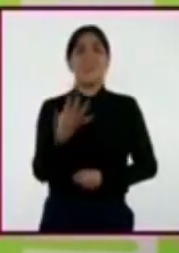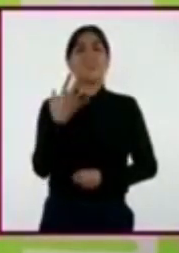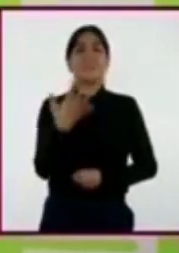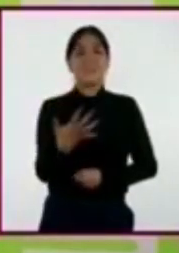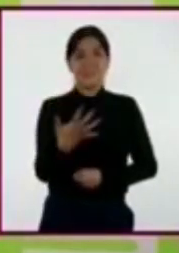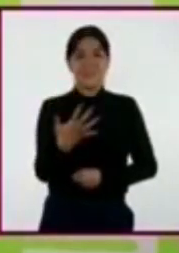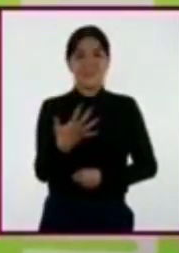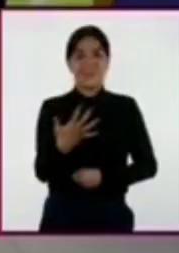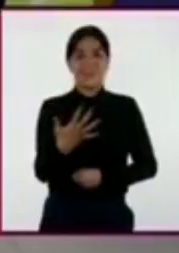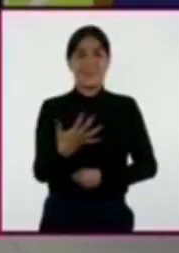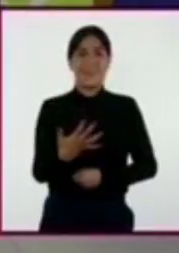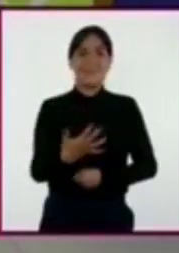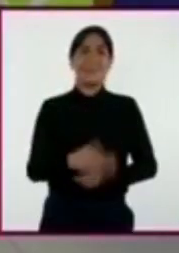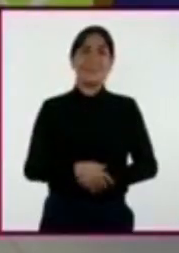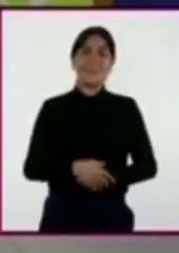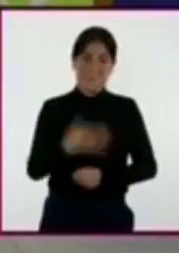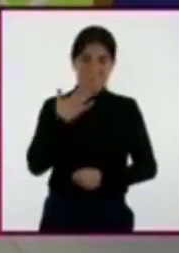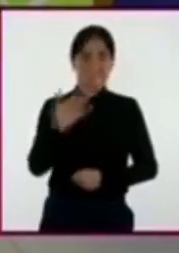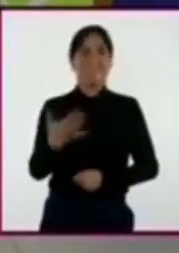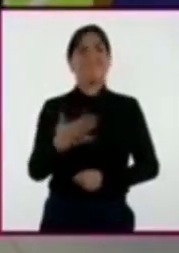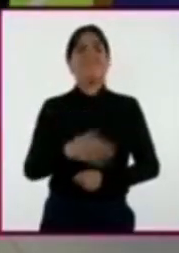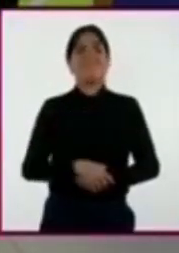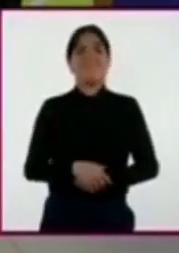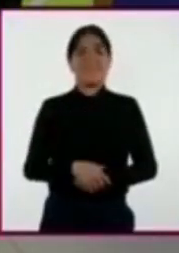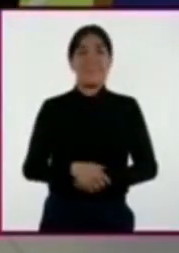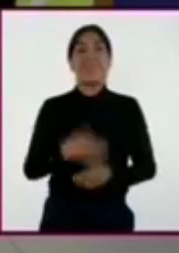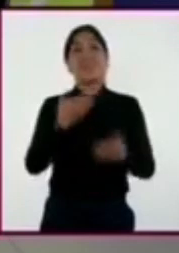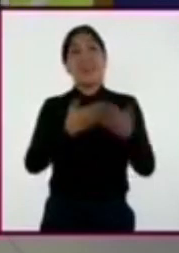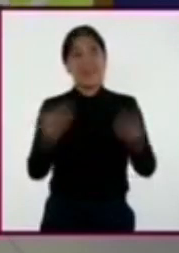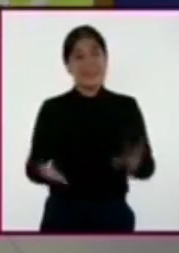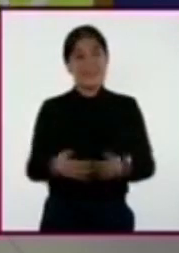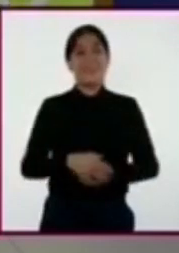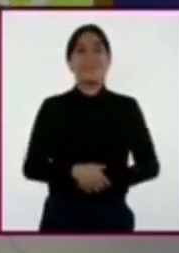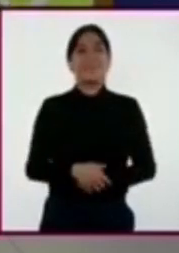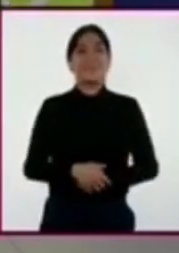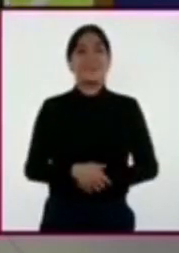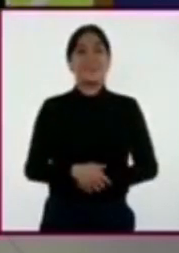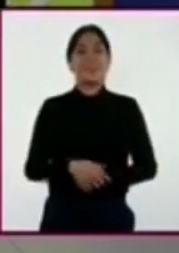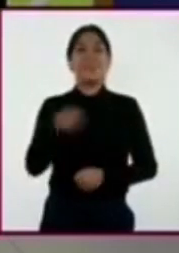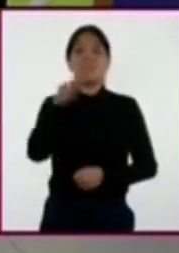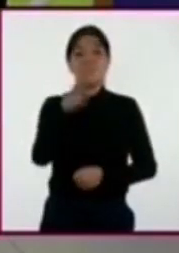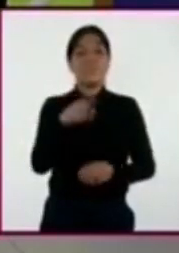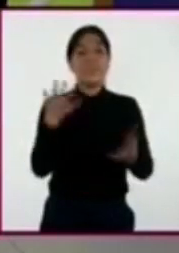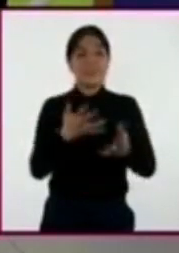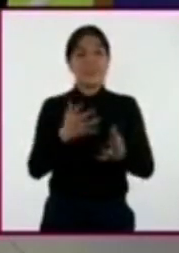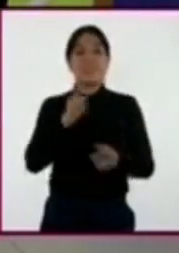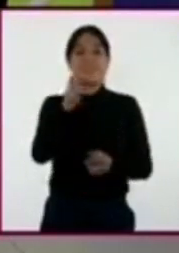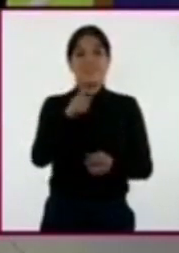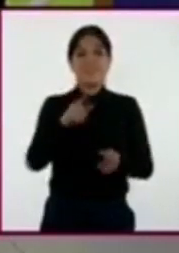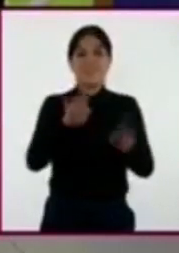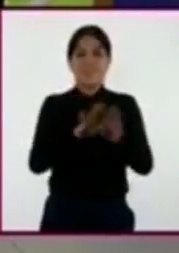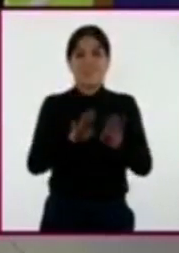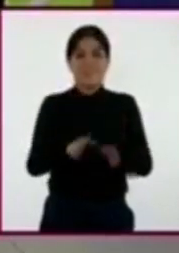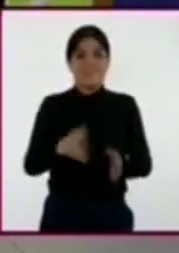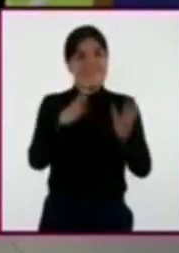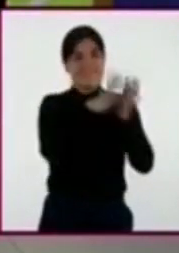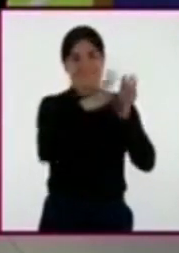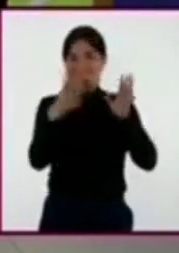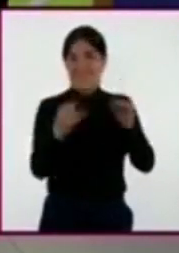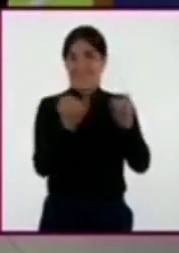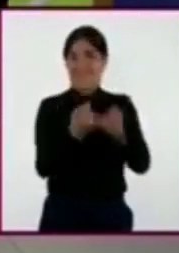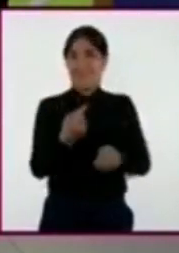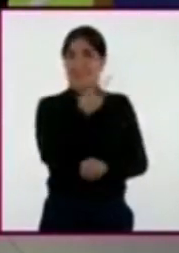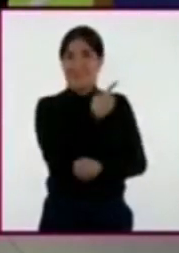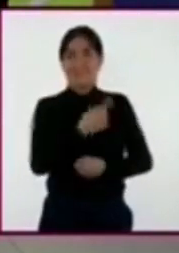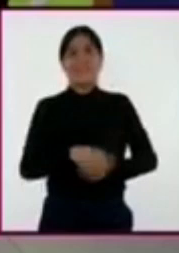4, 5. Muy bien. Ahora se van a colocar en la diagonal.